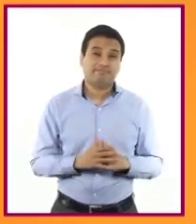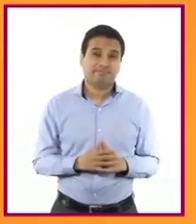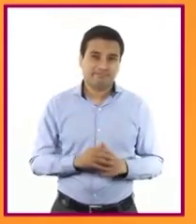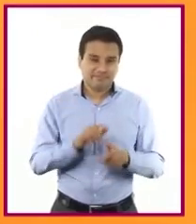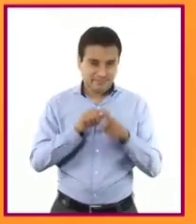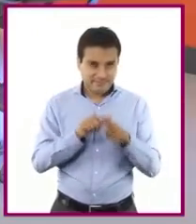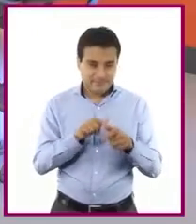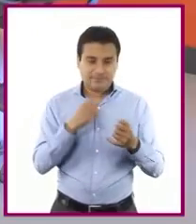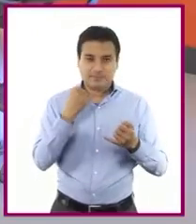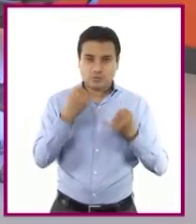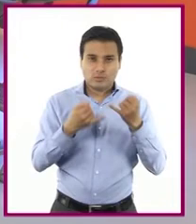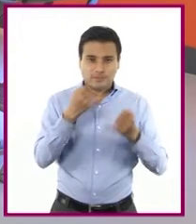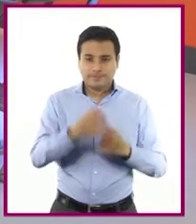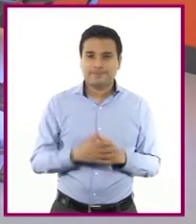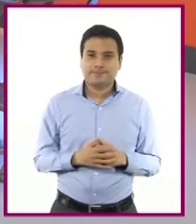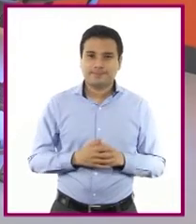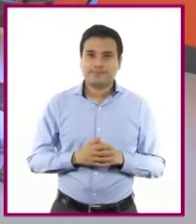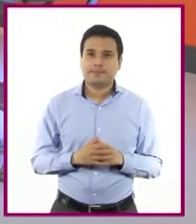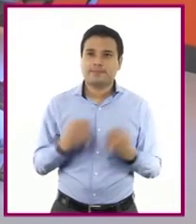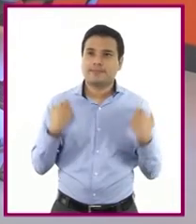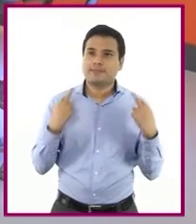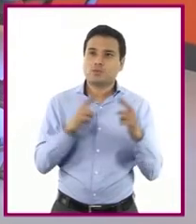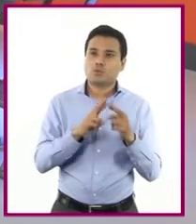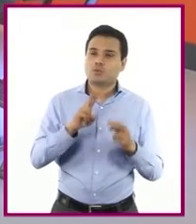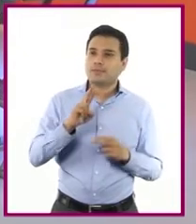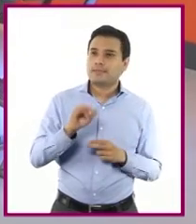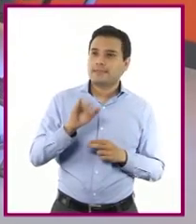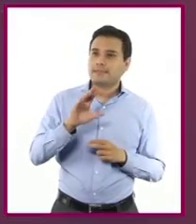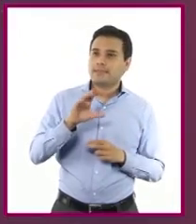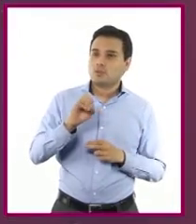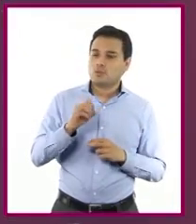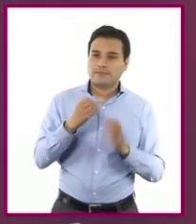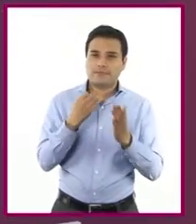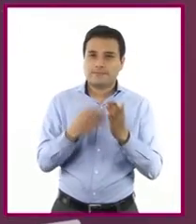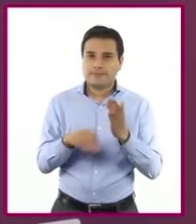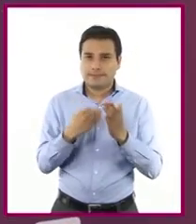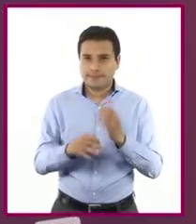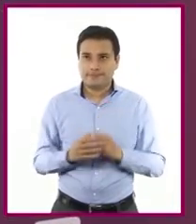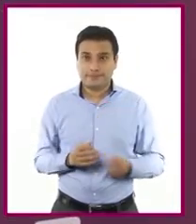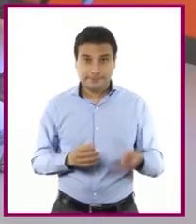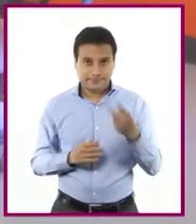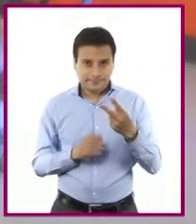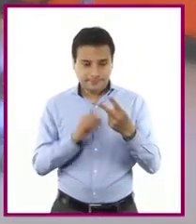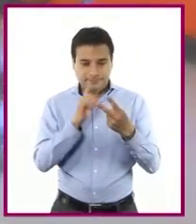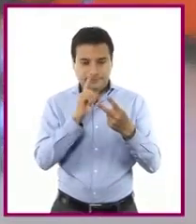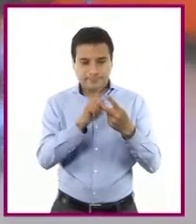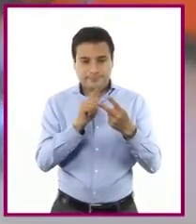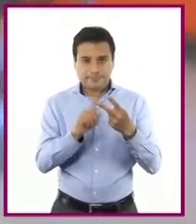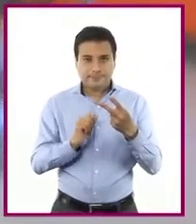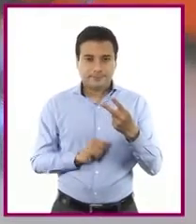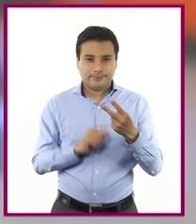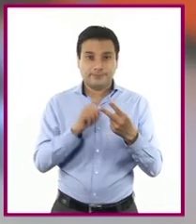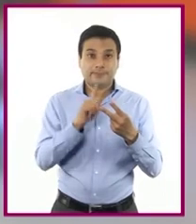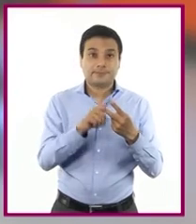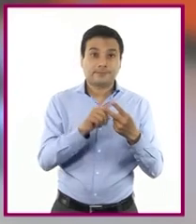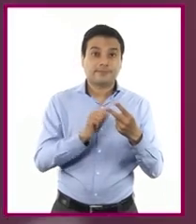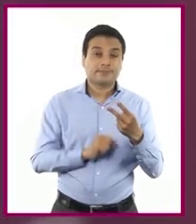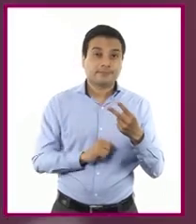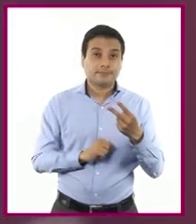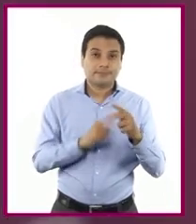Sigamos jugando. Profesor Ricardo, solo nos queda dos categorías.